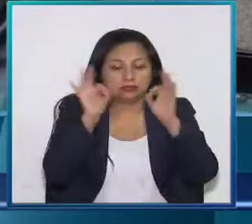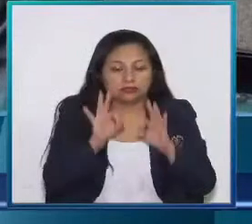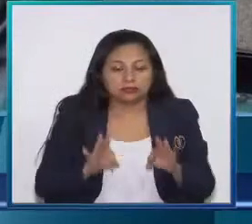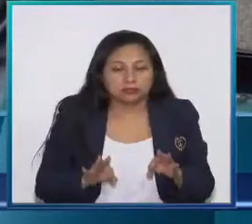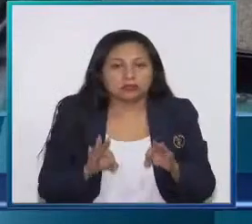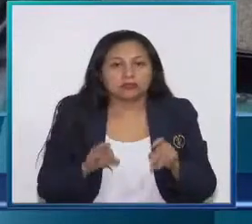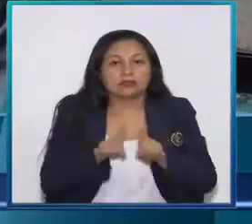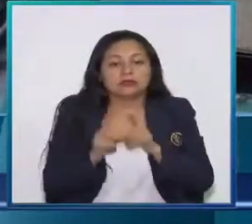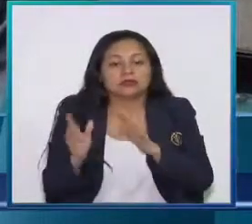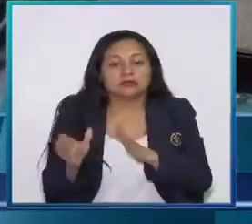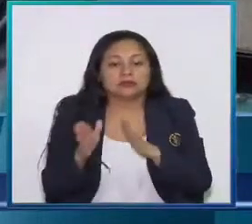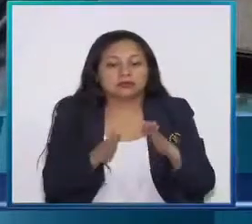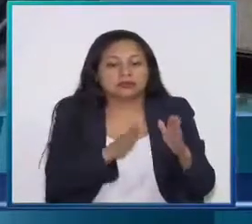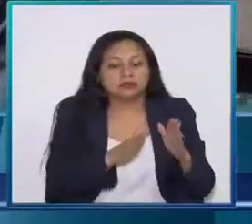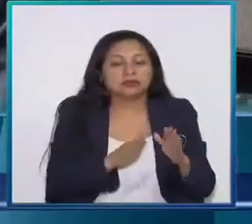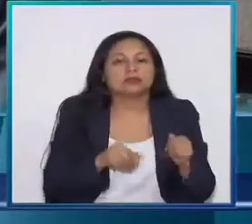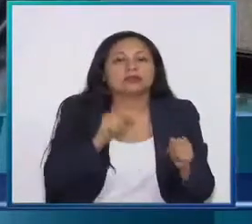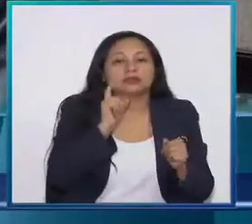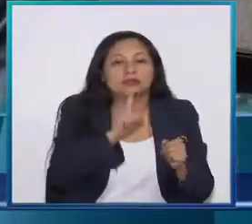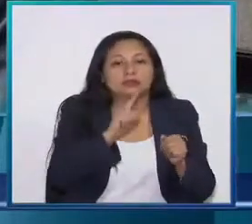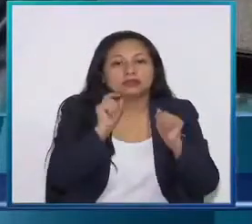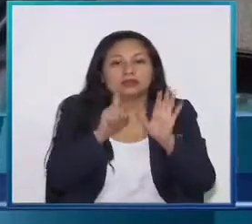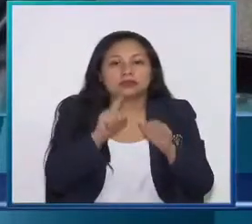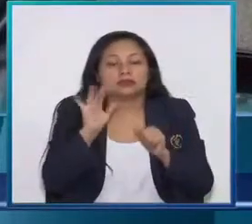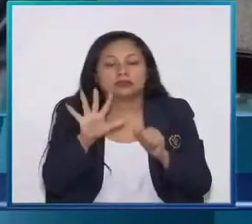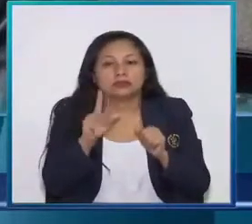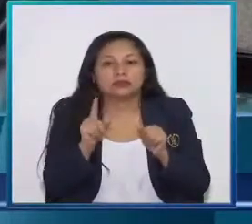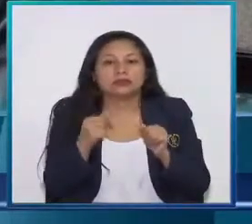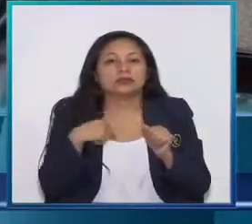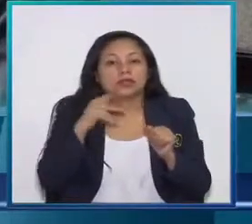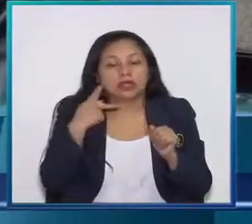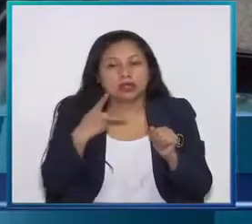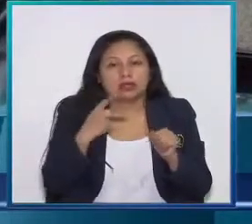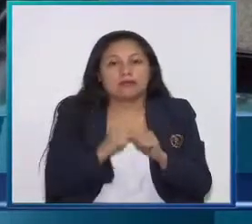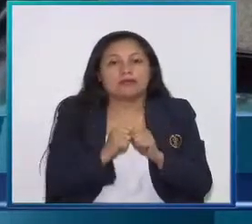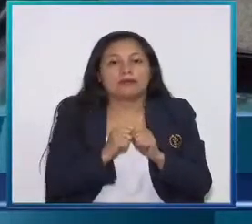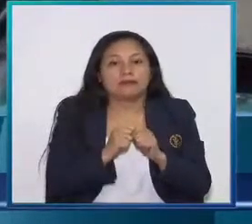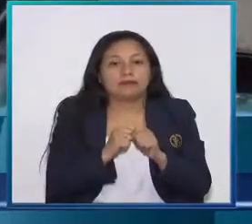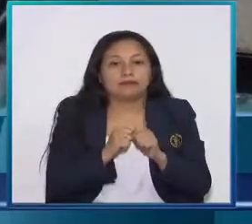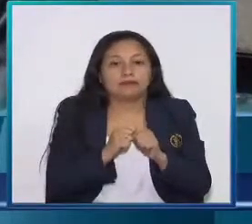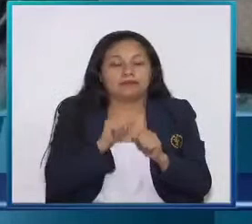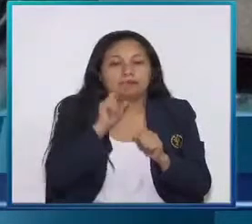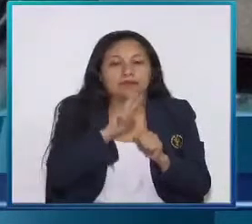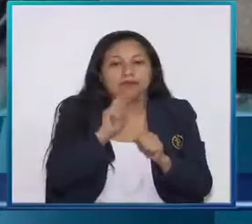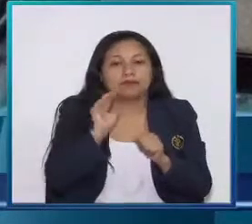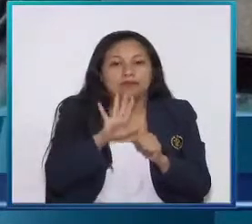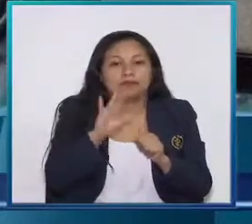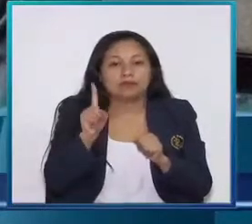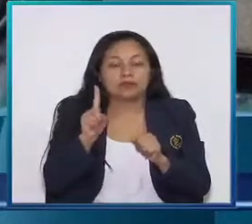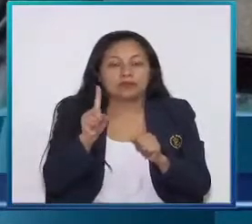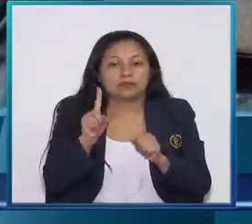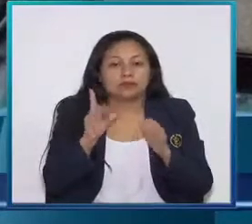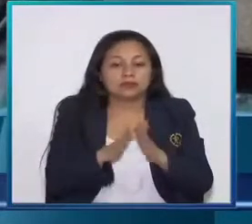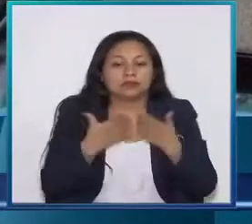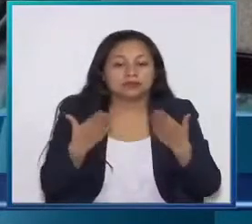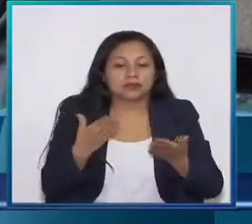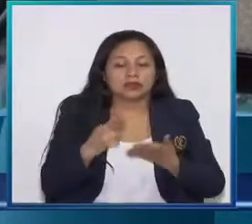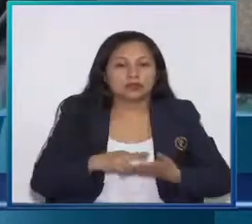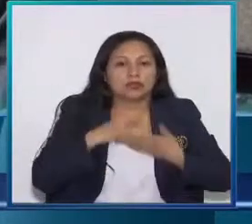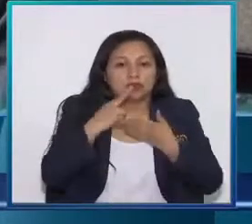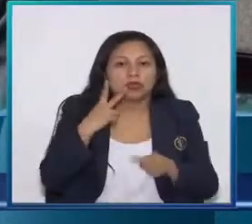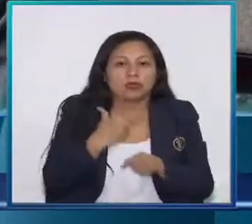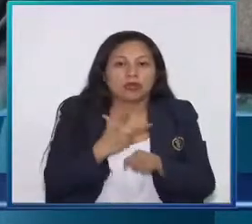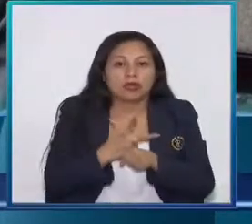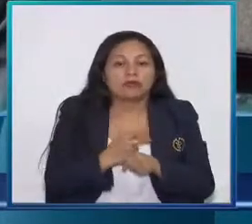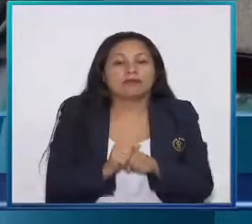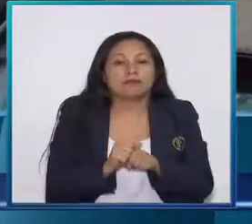conformidad con lo establecido en los artículos 165, literal K, y 251 de la Constitución Política de la